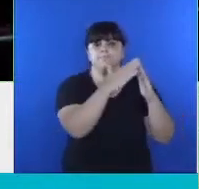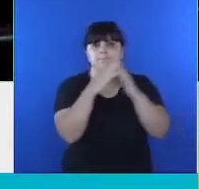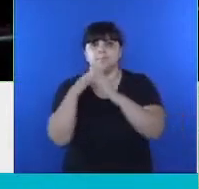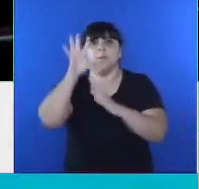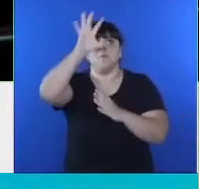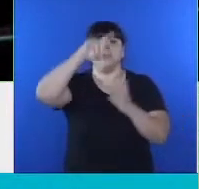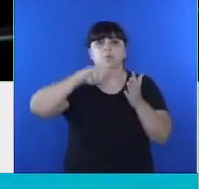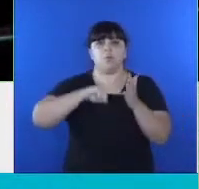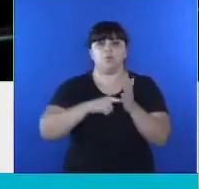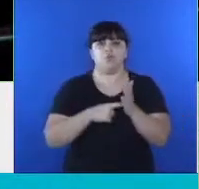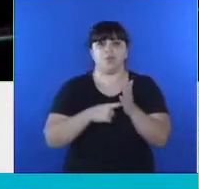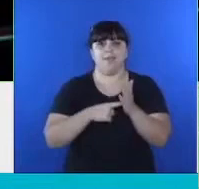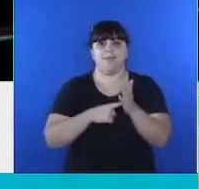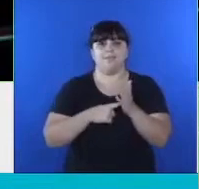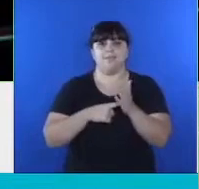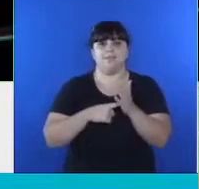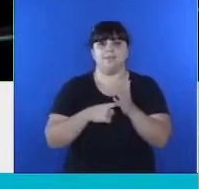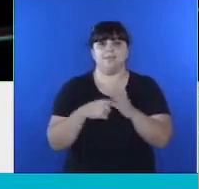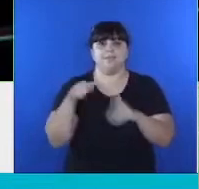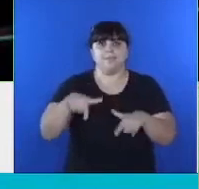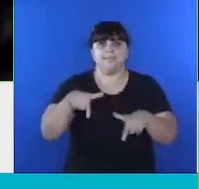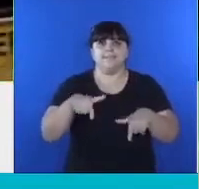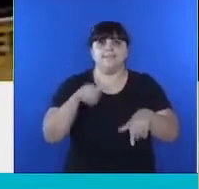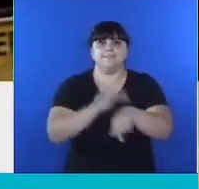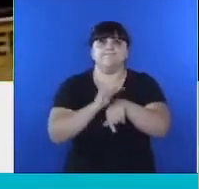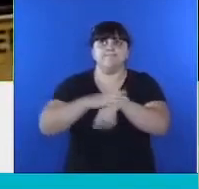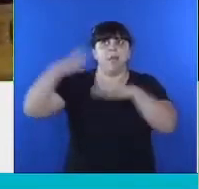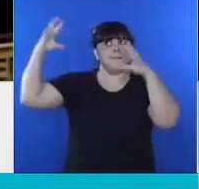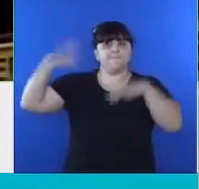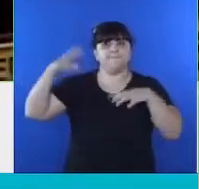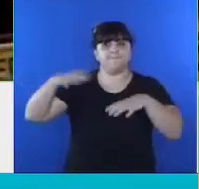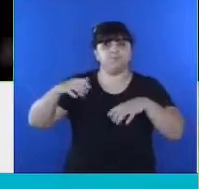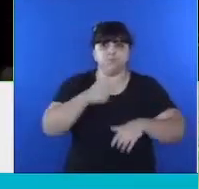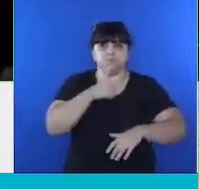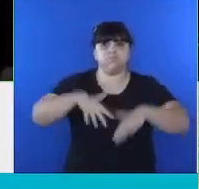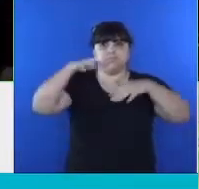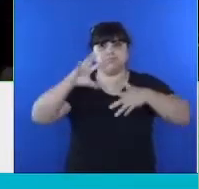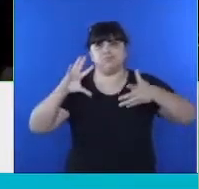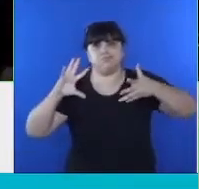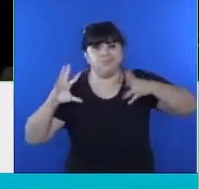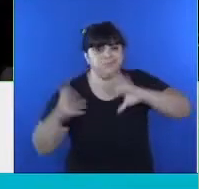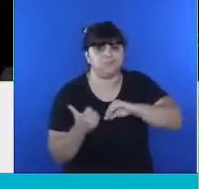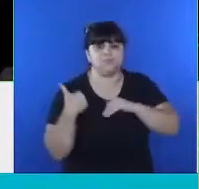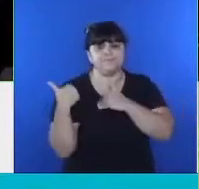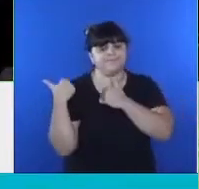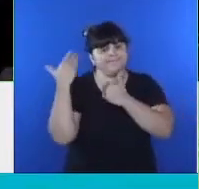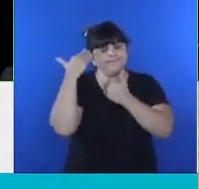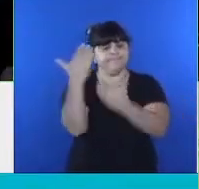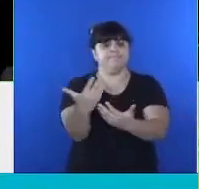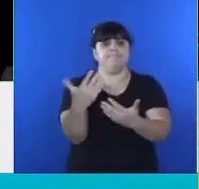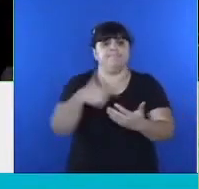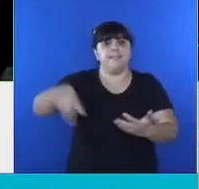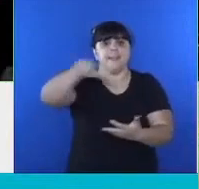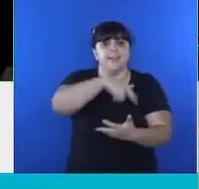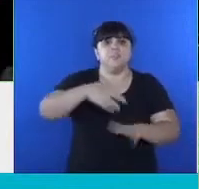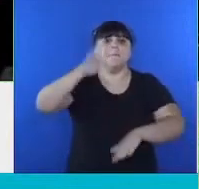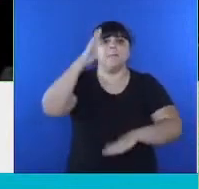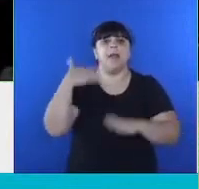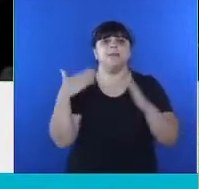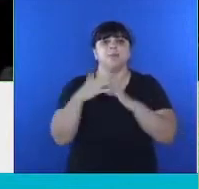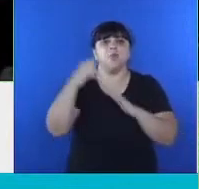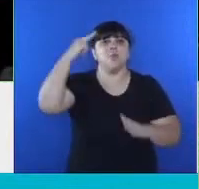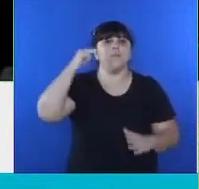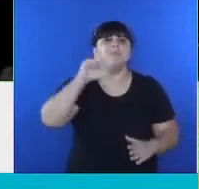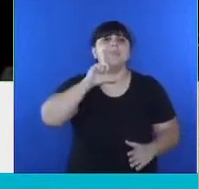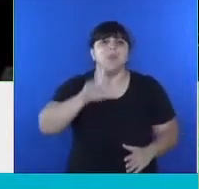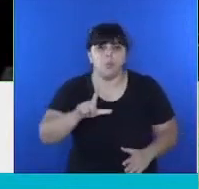de la provincia de Buenos Aires que están siendo afectados por el temporal en este momento, particularmente por los vecinos de 9